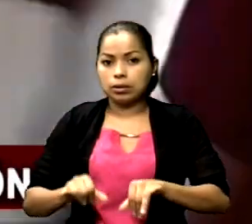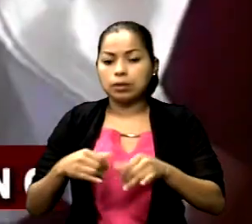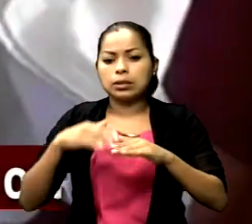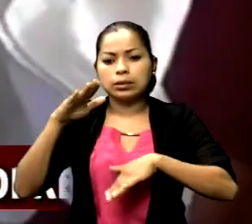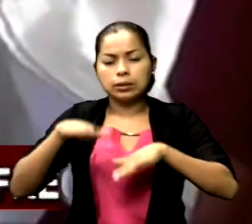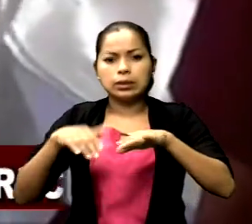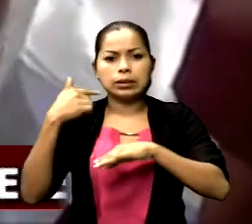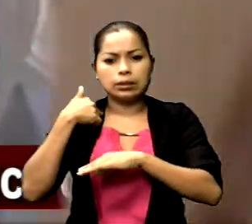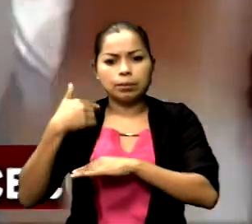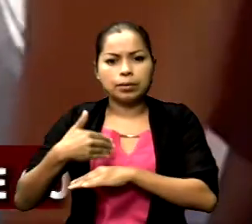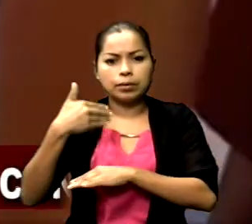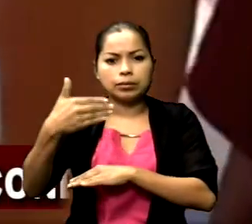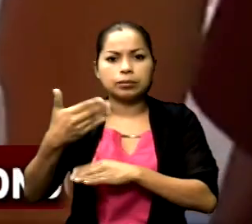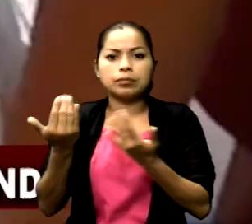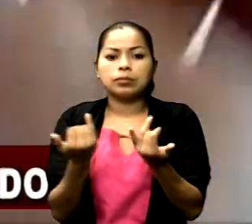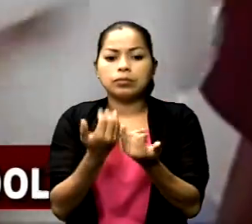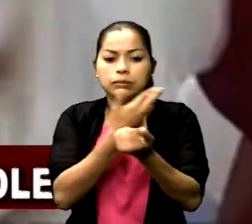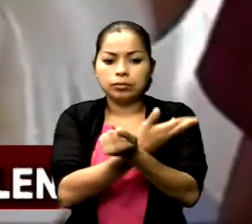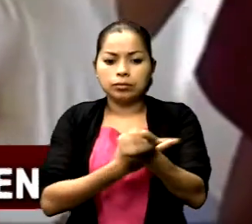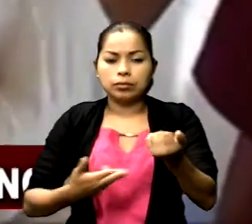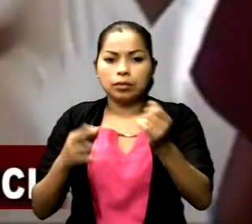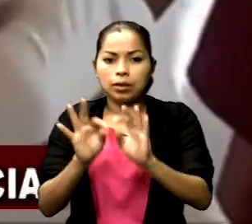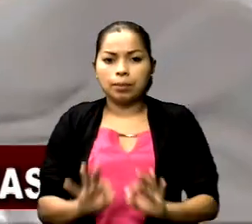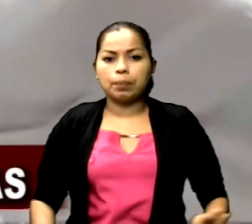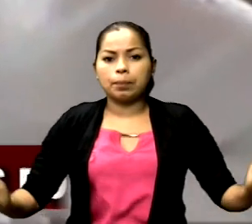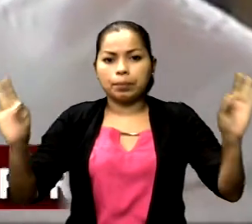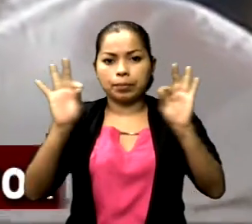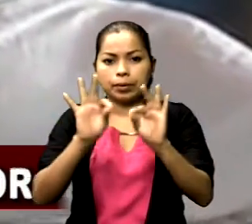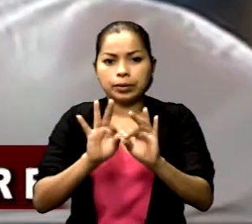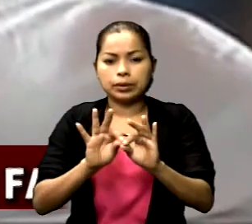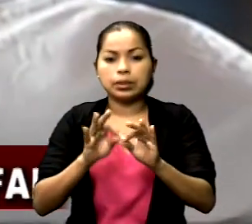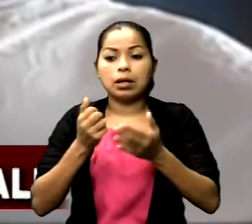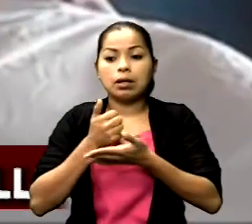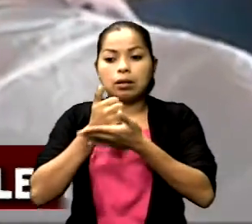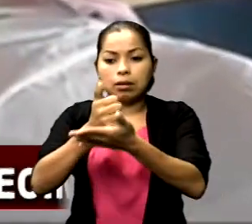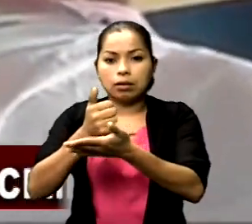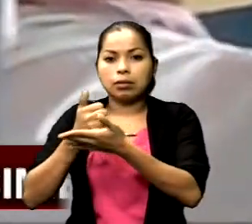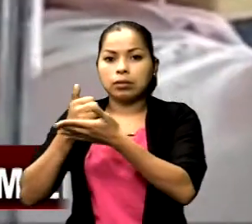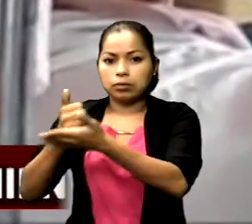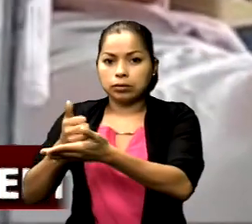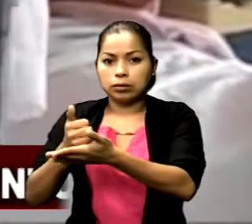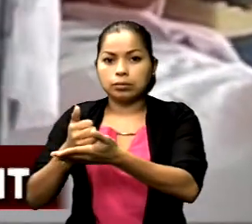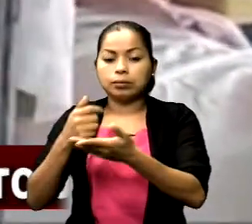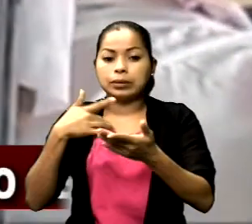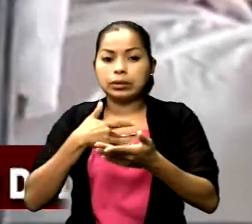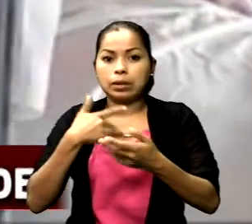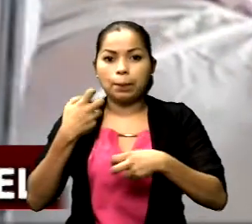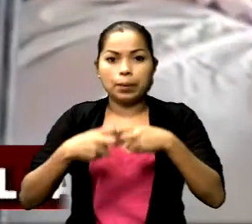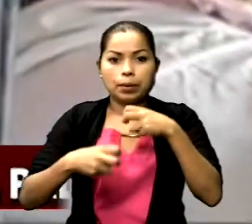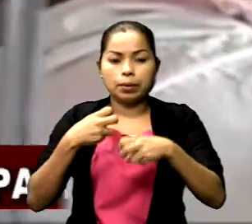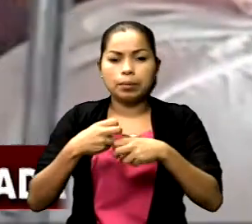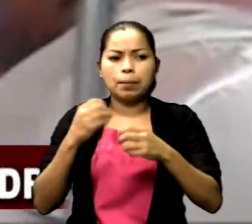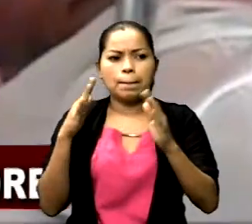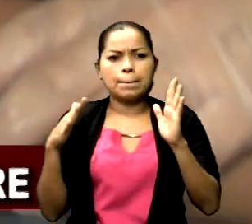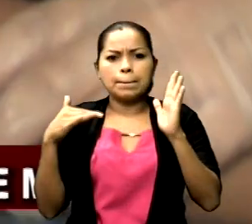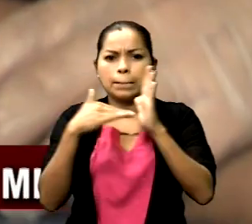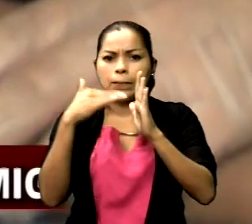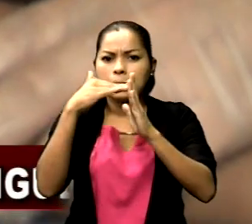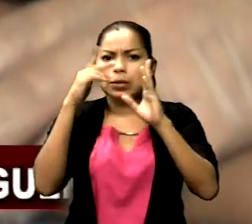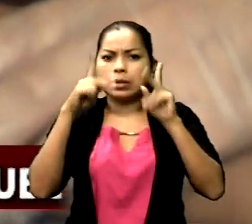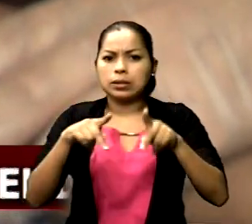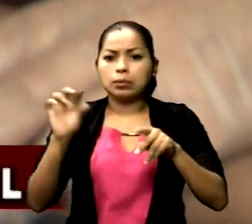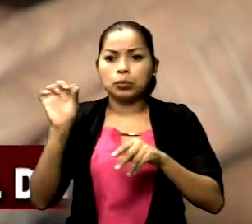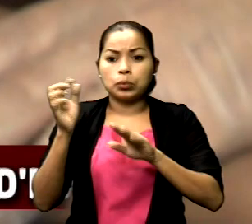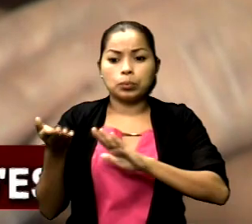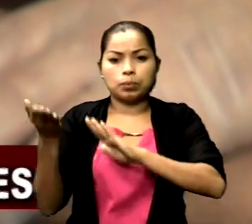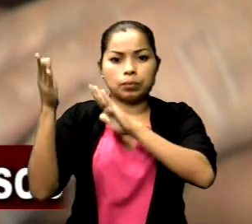Menudo, que se centra en la donación del vital líquido durante las emergencias, puesto que cada año millones de personas ven peligrar